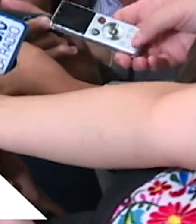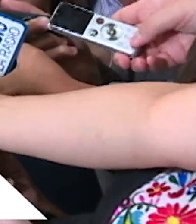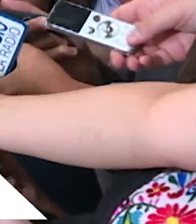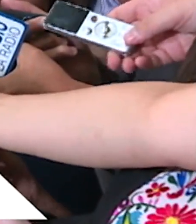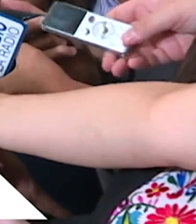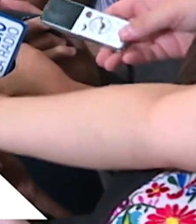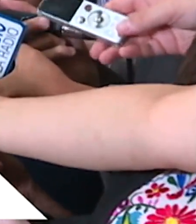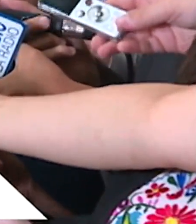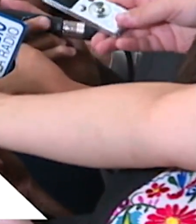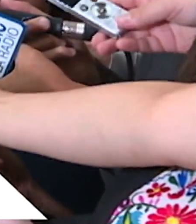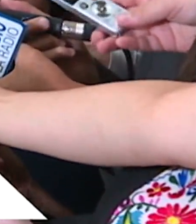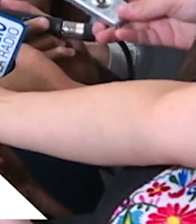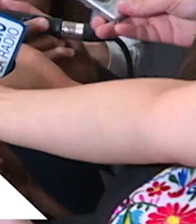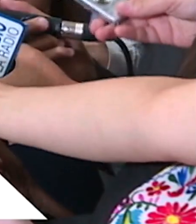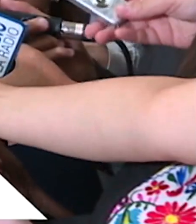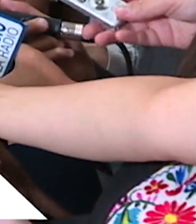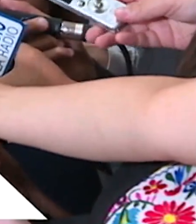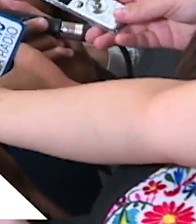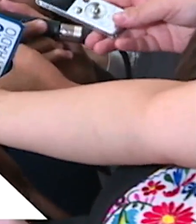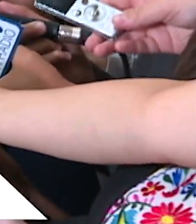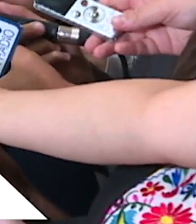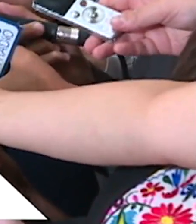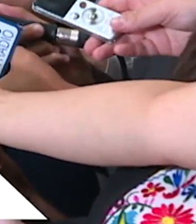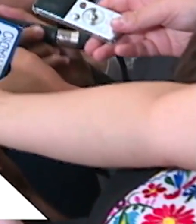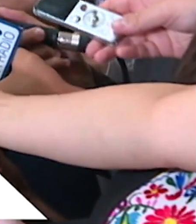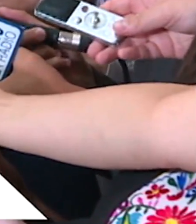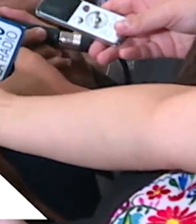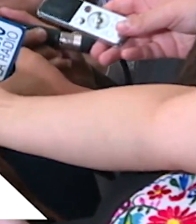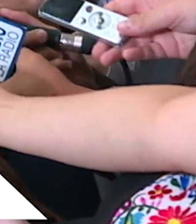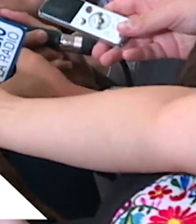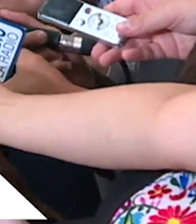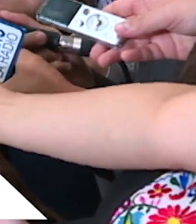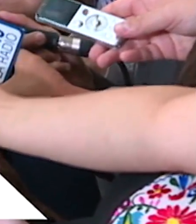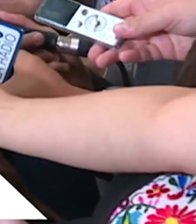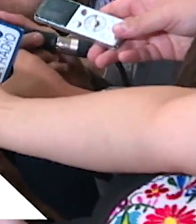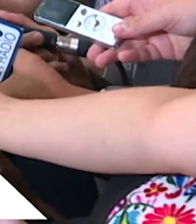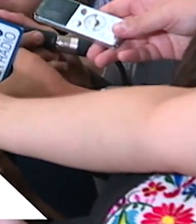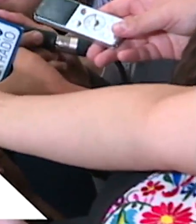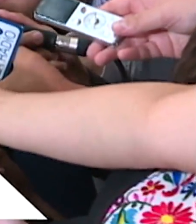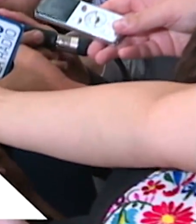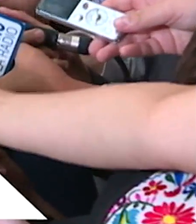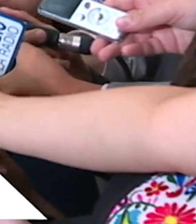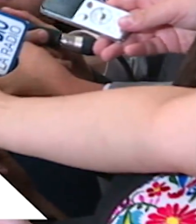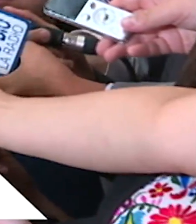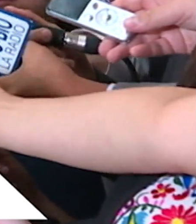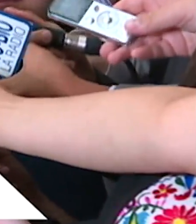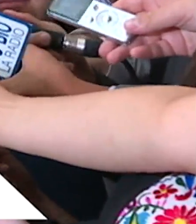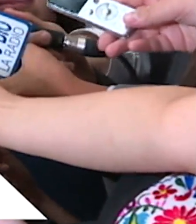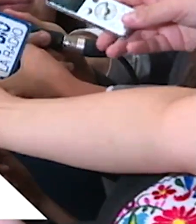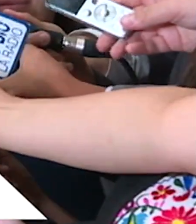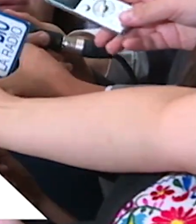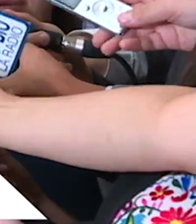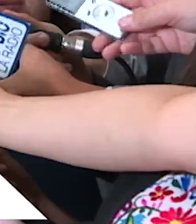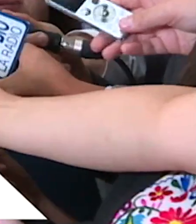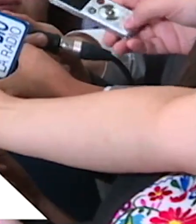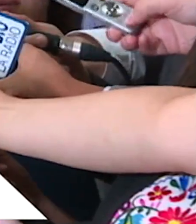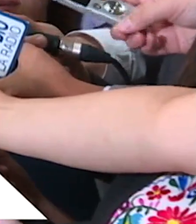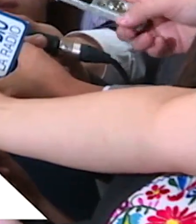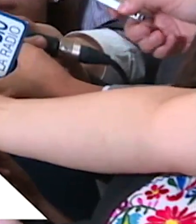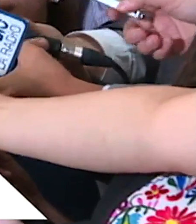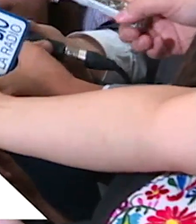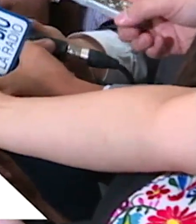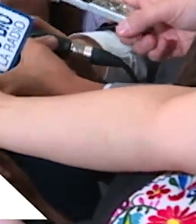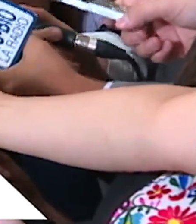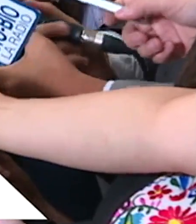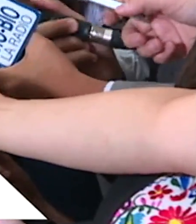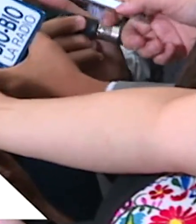para tener un debate sobre asuntos que nos conciernen a todos y que nos preocupan a todos eh como ustedes vieron no solo hablamos de la araucanía